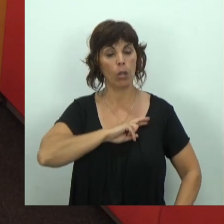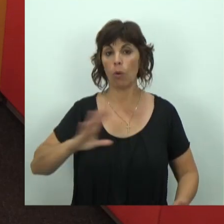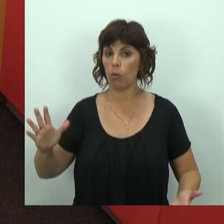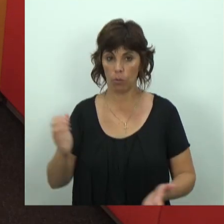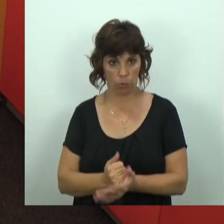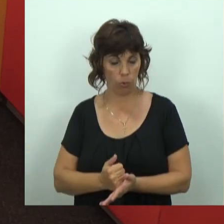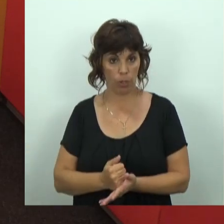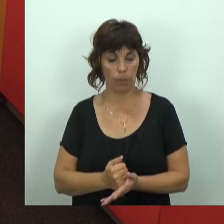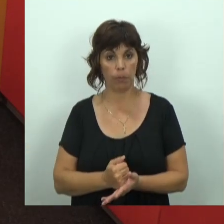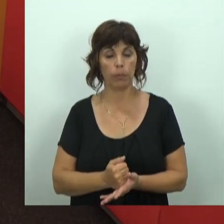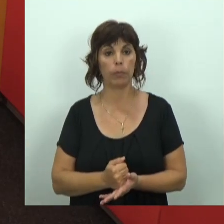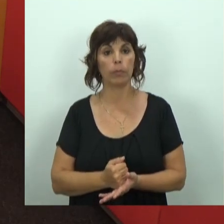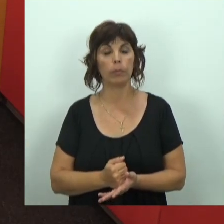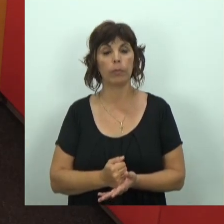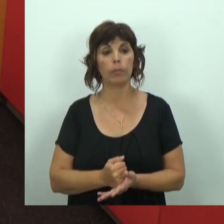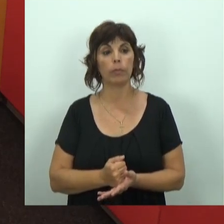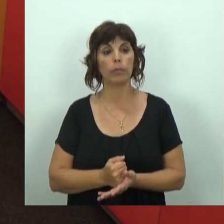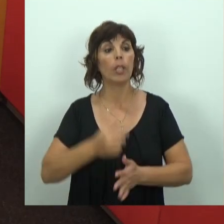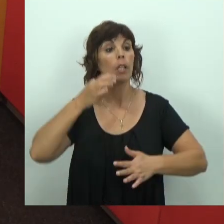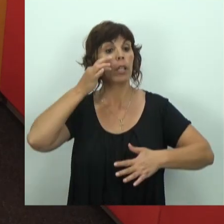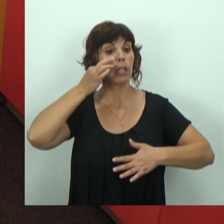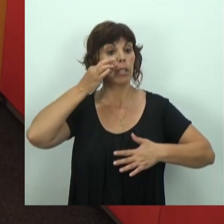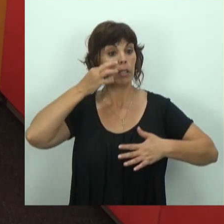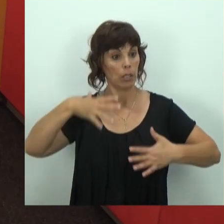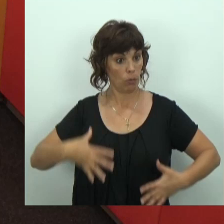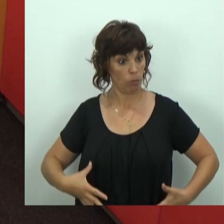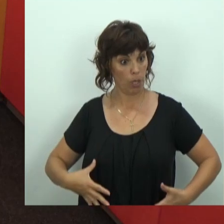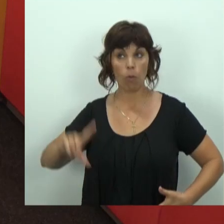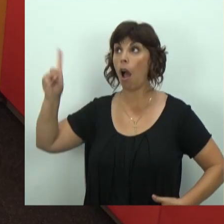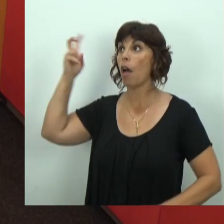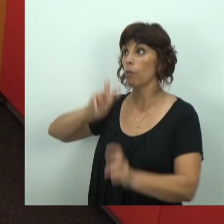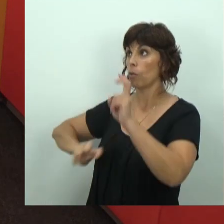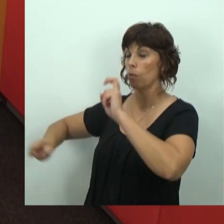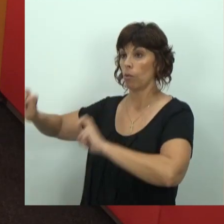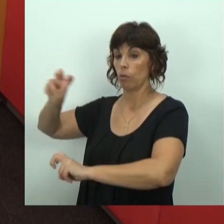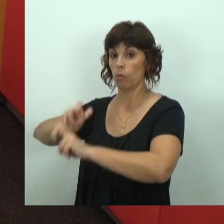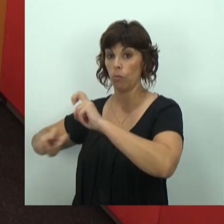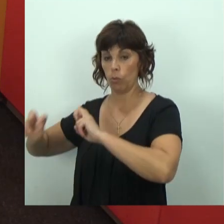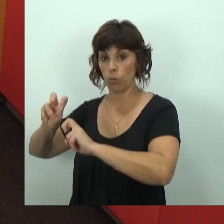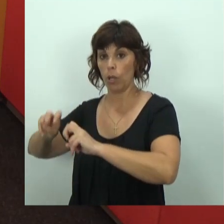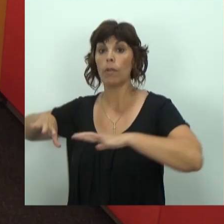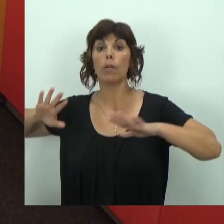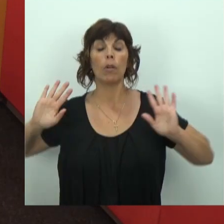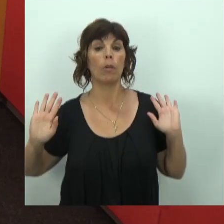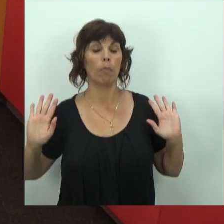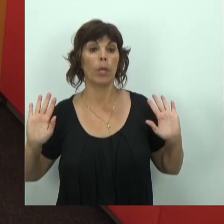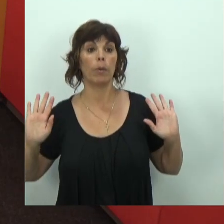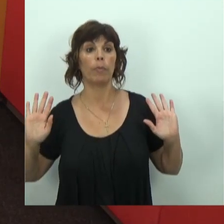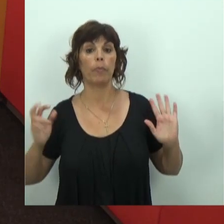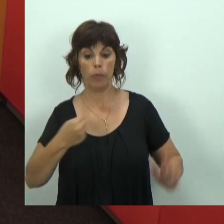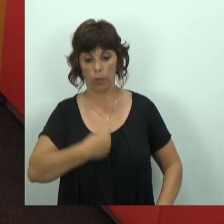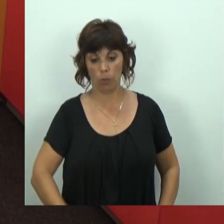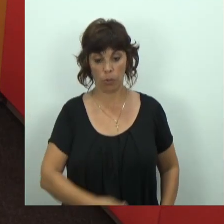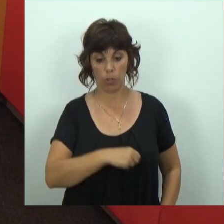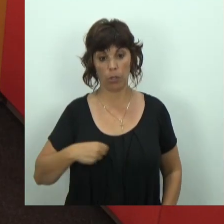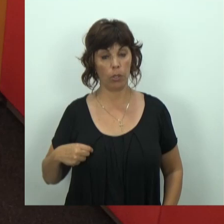humano busca a Dios. Pero con los cristianos, es al